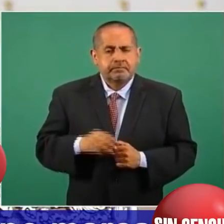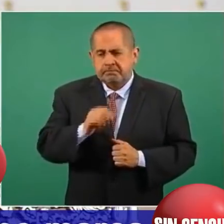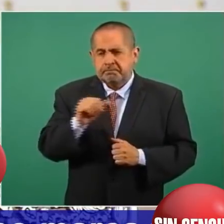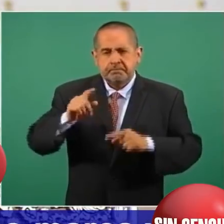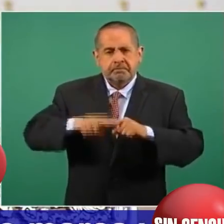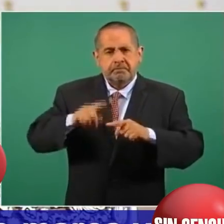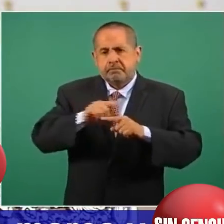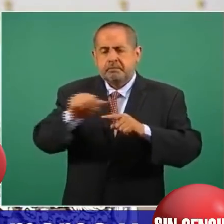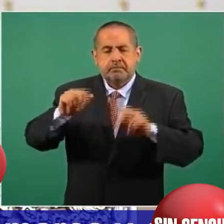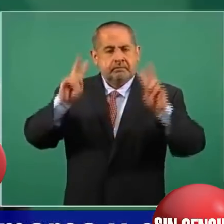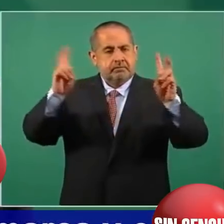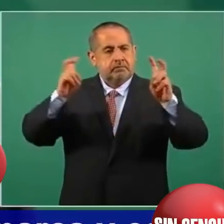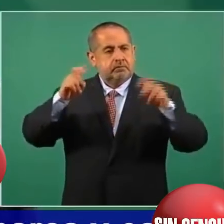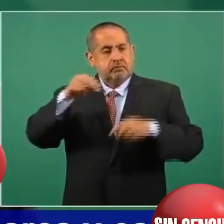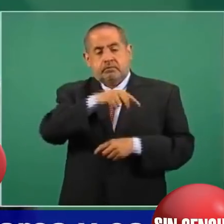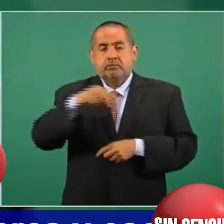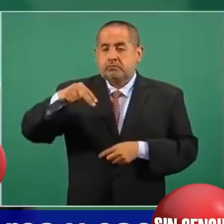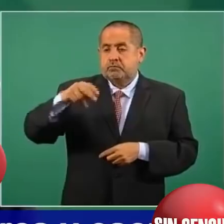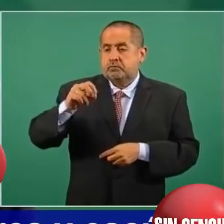a las normales.